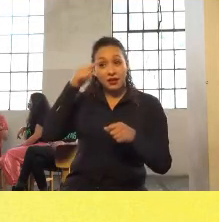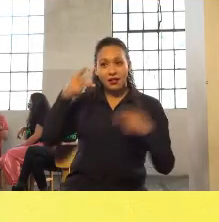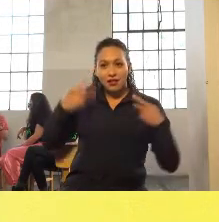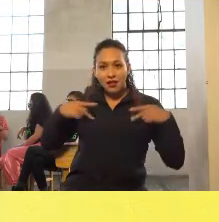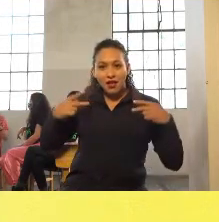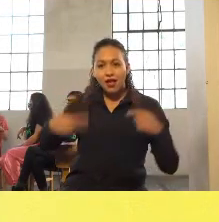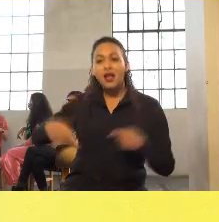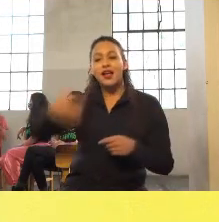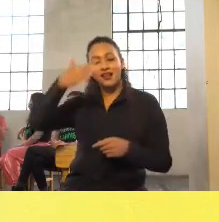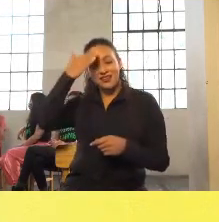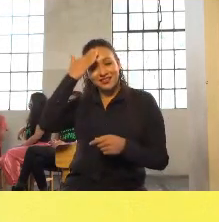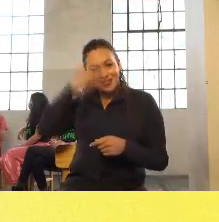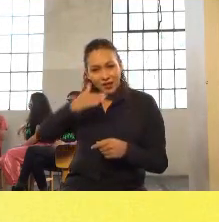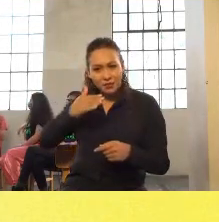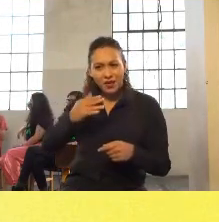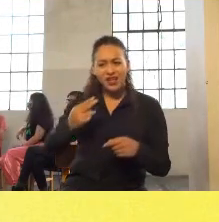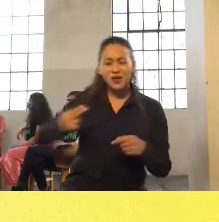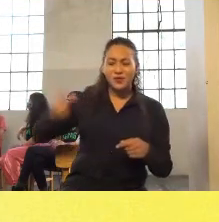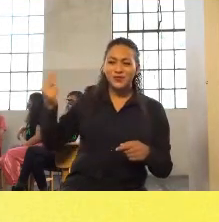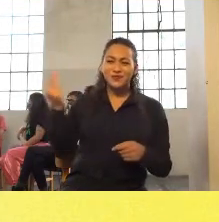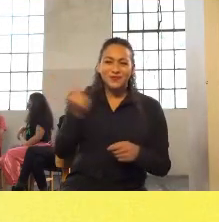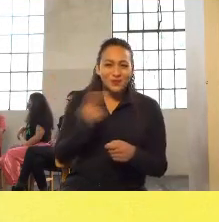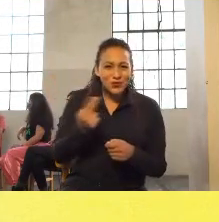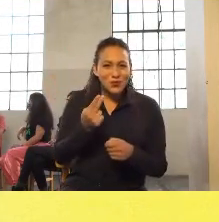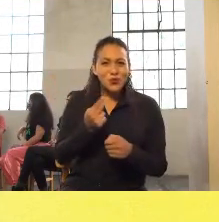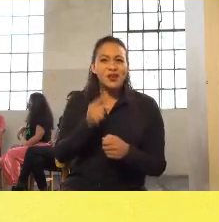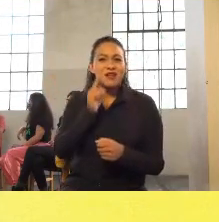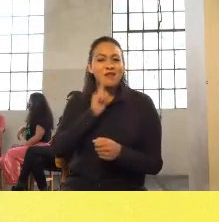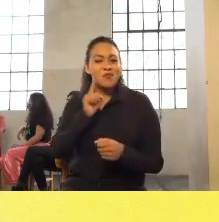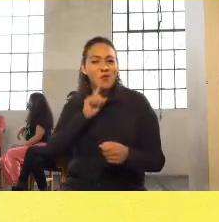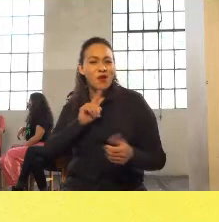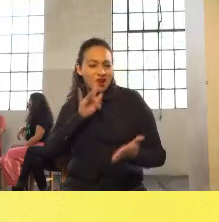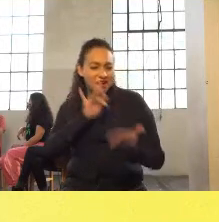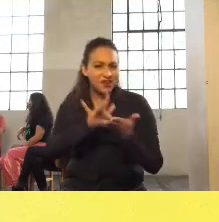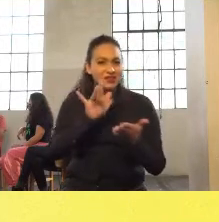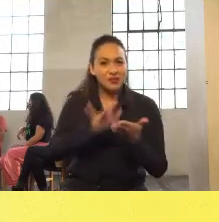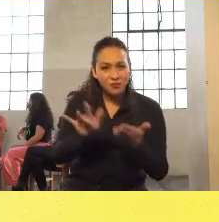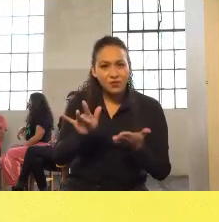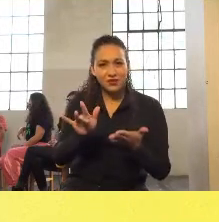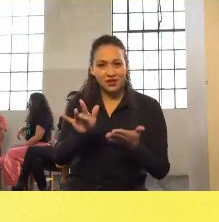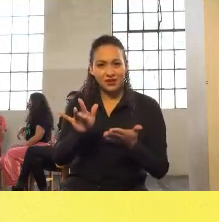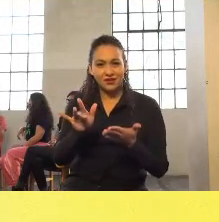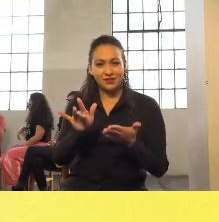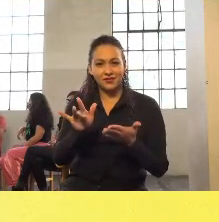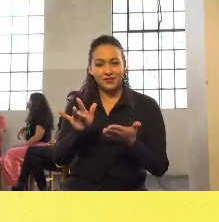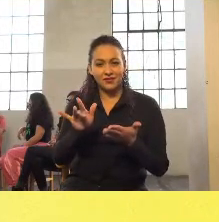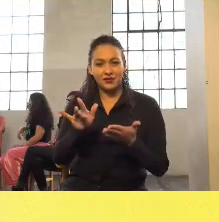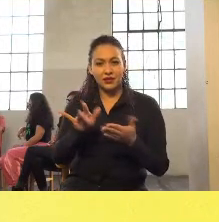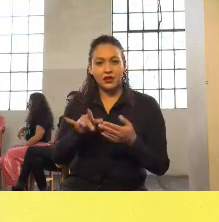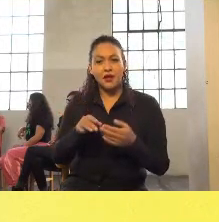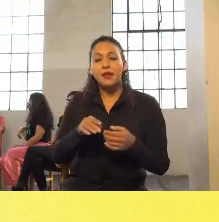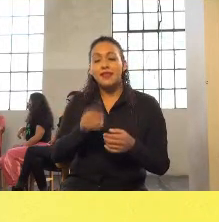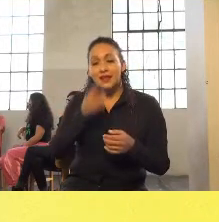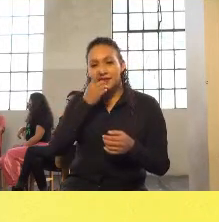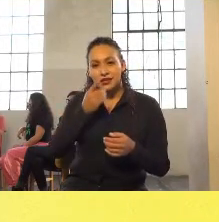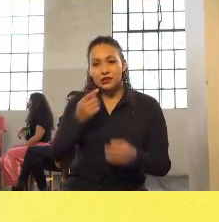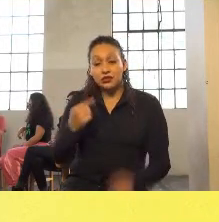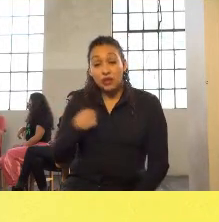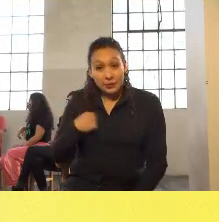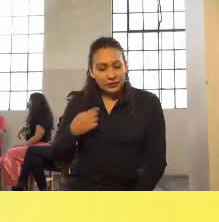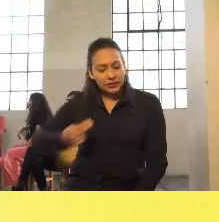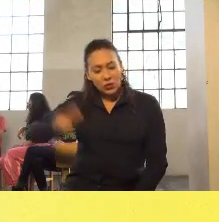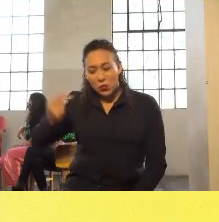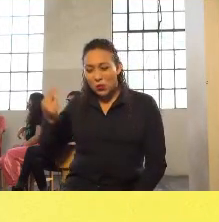conocen perfectamente, o sea, esa urgencia de hacer algo por corregir aquello que sabemos que ahorita está mal. Y es, me urge ponerme a hacer algo